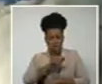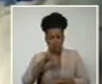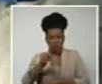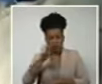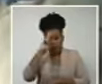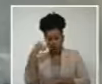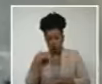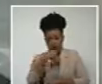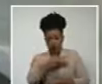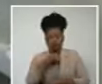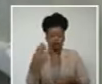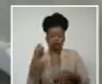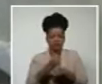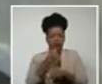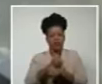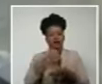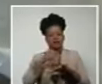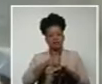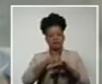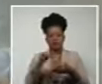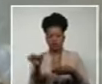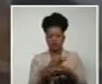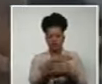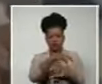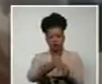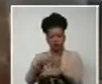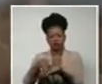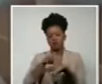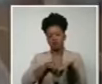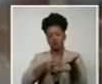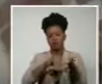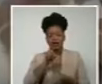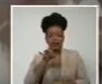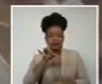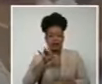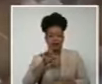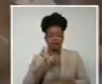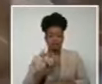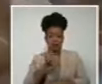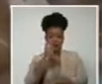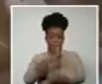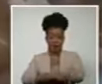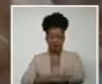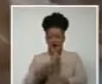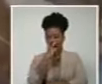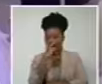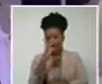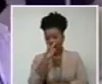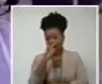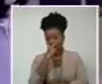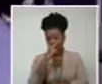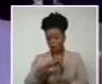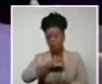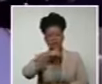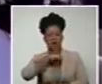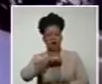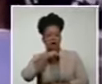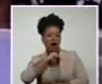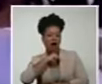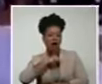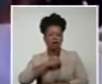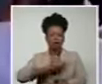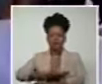en instituciones de 15 provincias de Argelia, ya sea en la atención al programa materno-infantil, en los